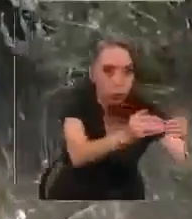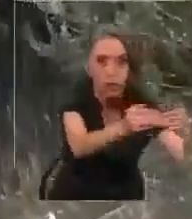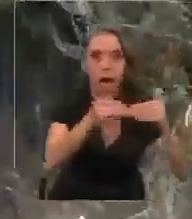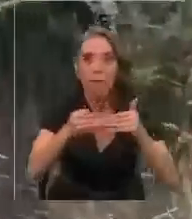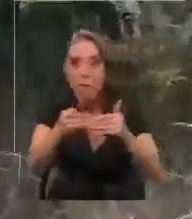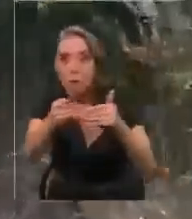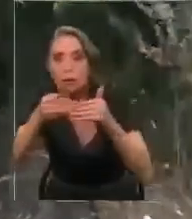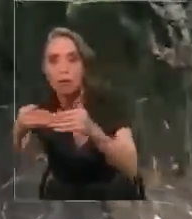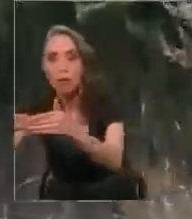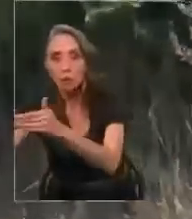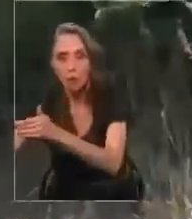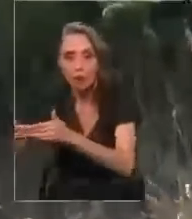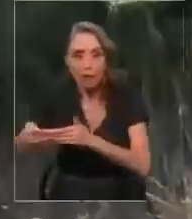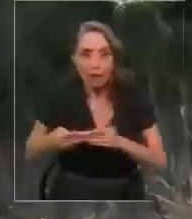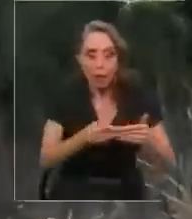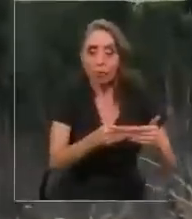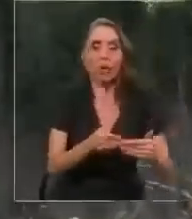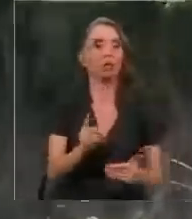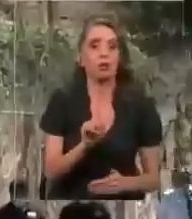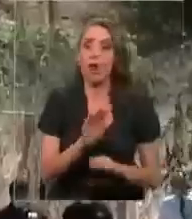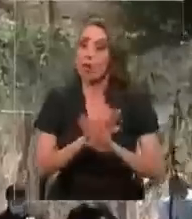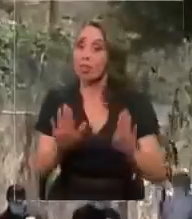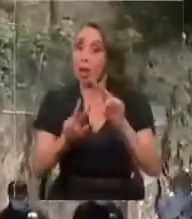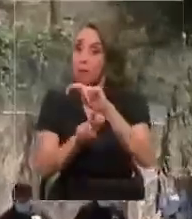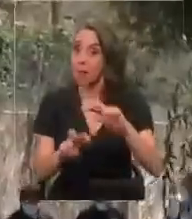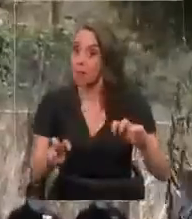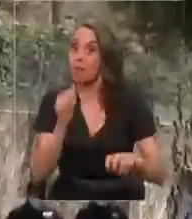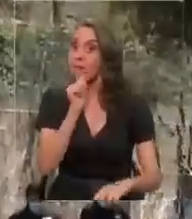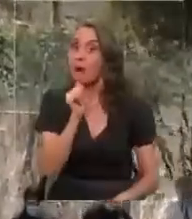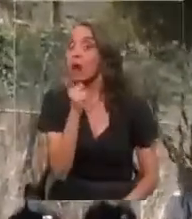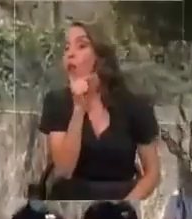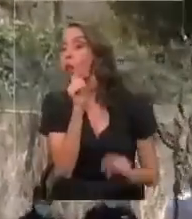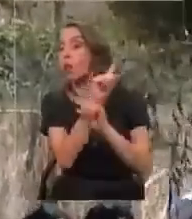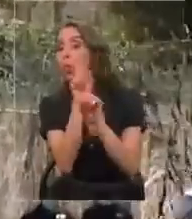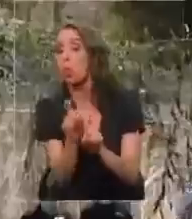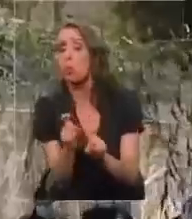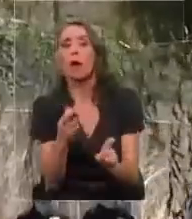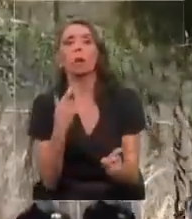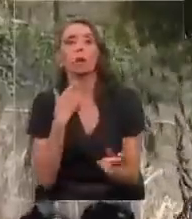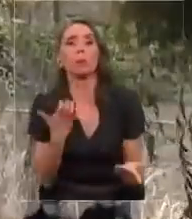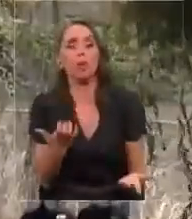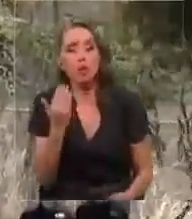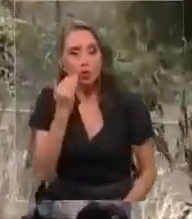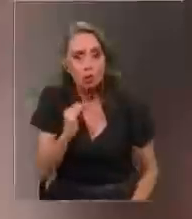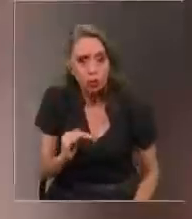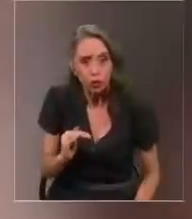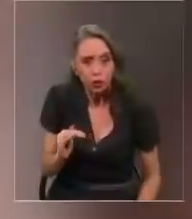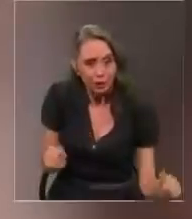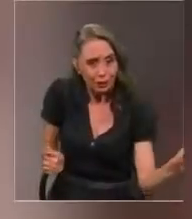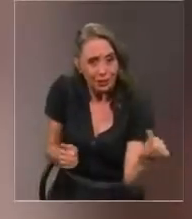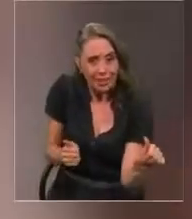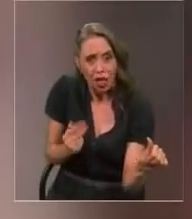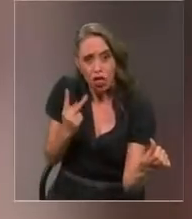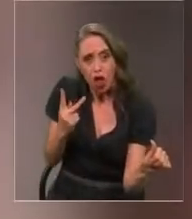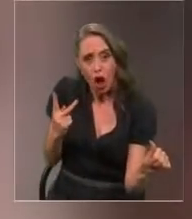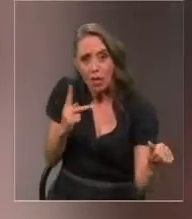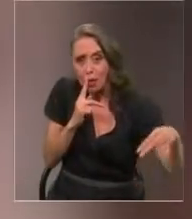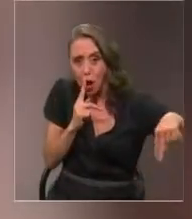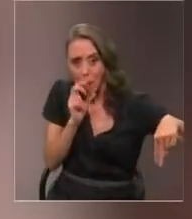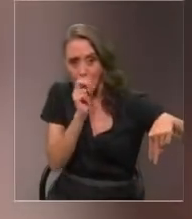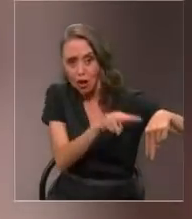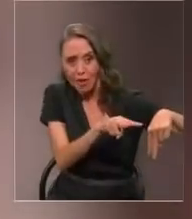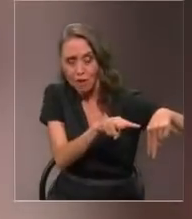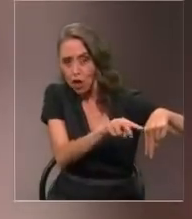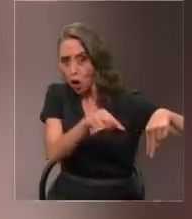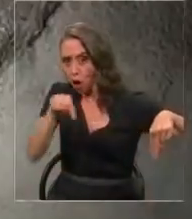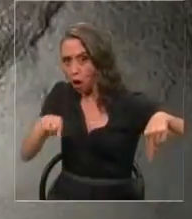ha terminado. El hallazgo ahora abre una serie de dudas. La primera es por qué, estando el pequeño Tomás a 2 kilómetros del último punto